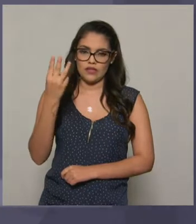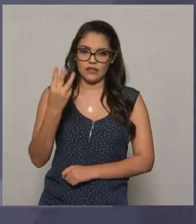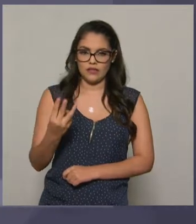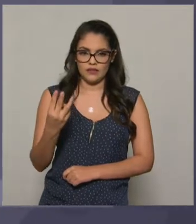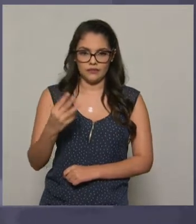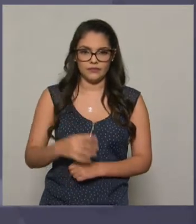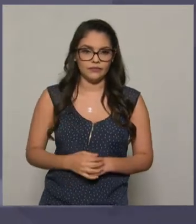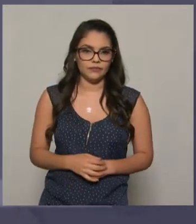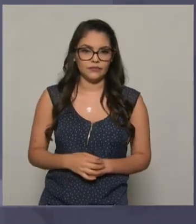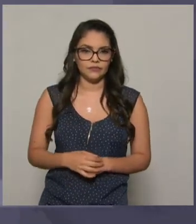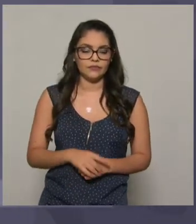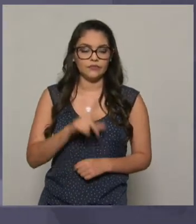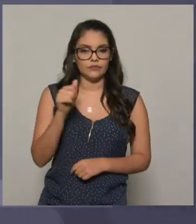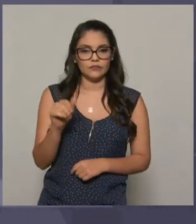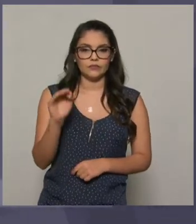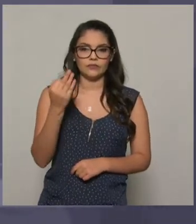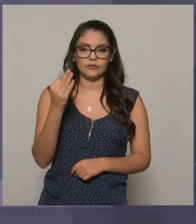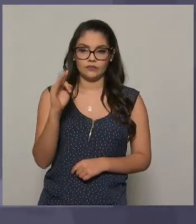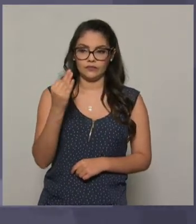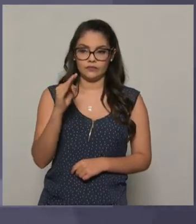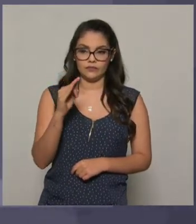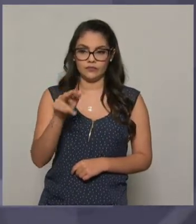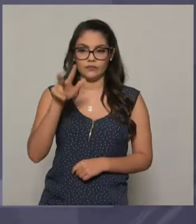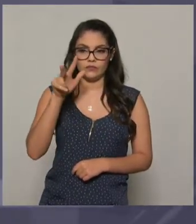16,493, ¿no? En febrero,